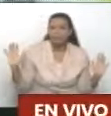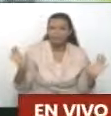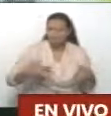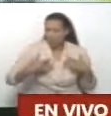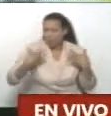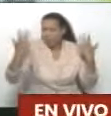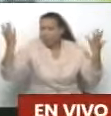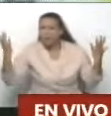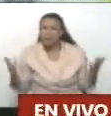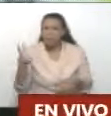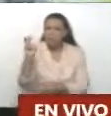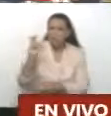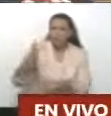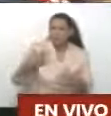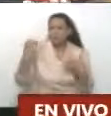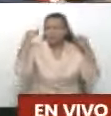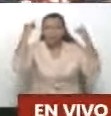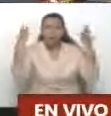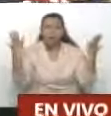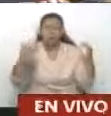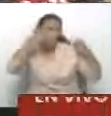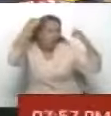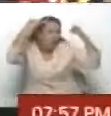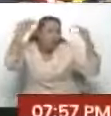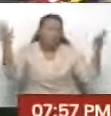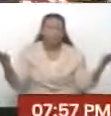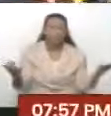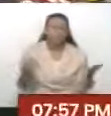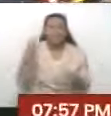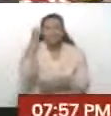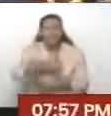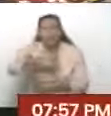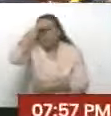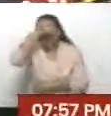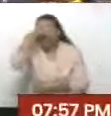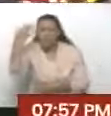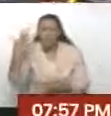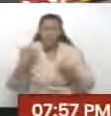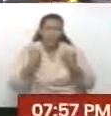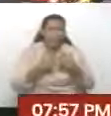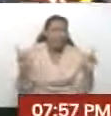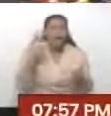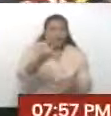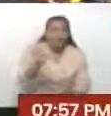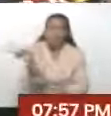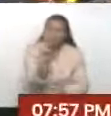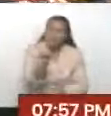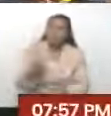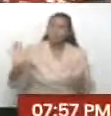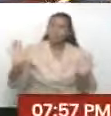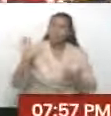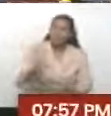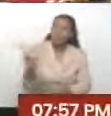lo sabe, y estamos en rumba, sábado, domingo, ¡esa es Venezuela!